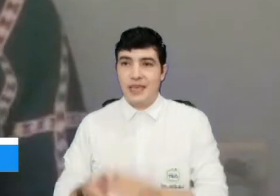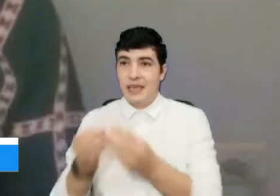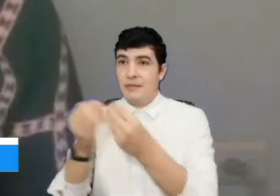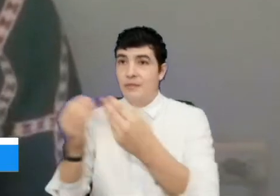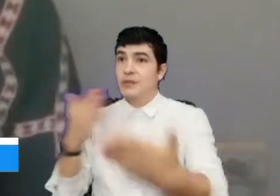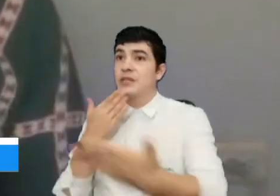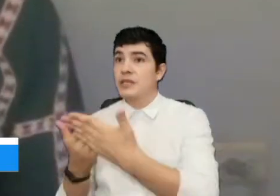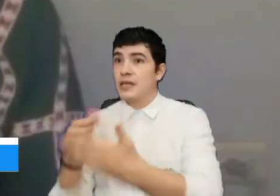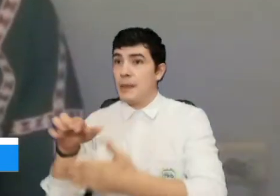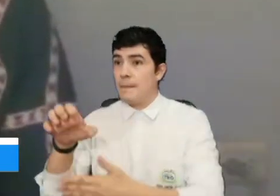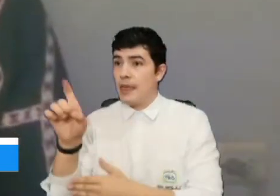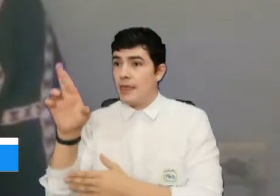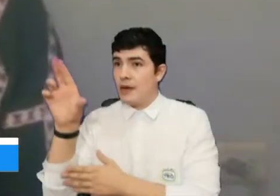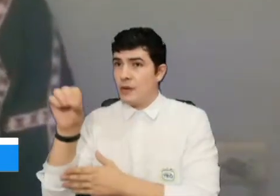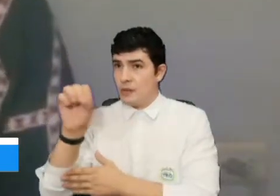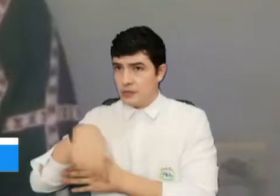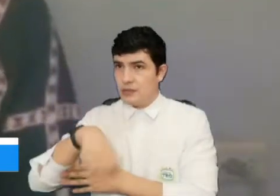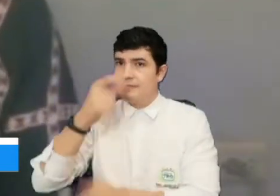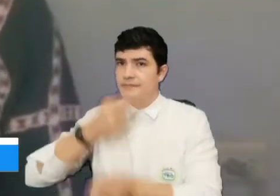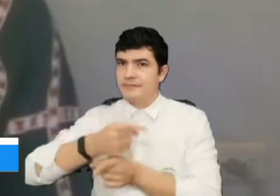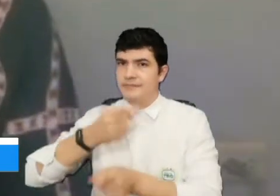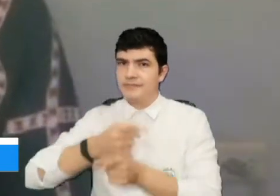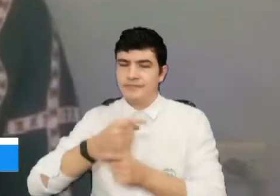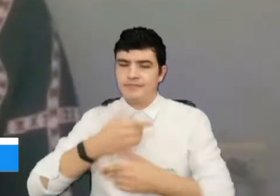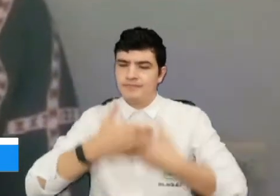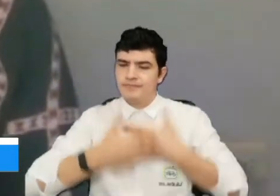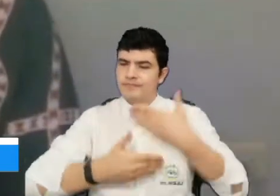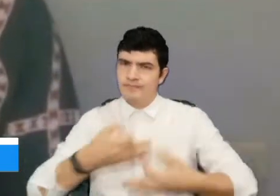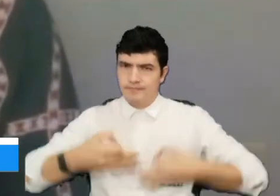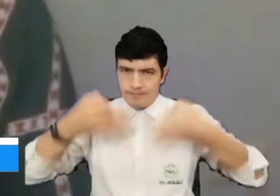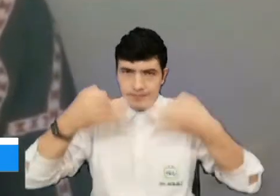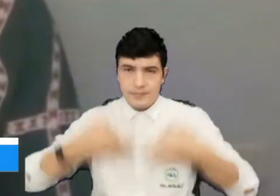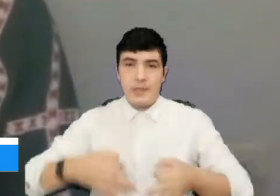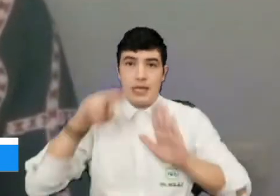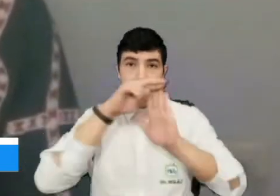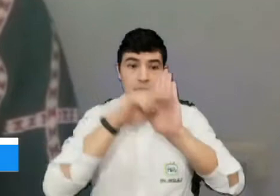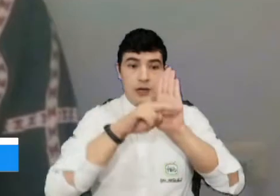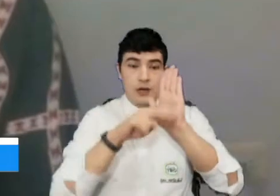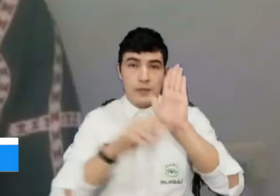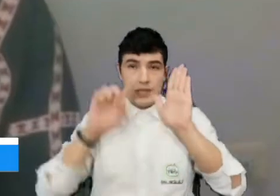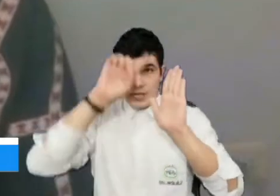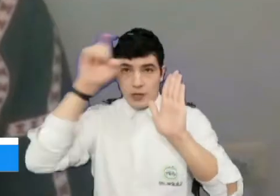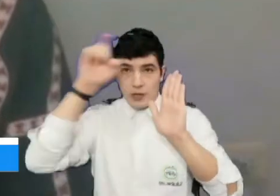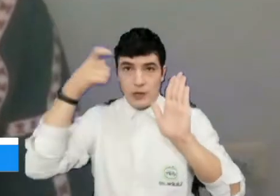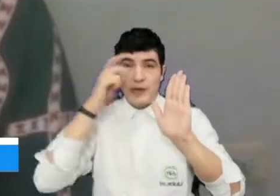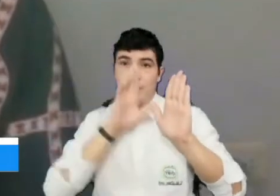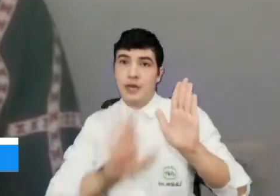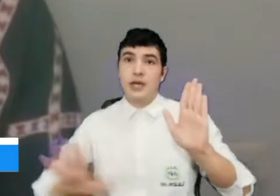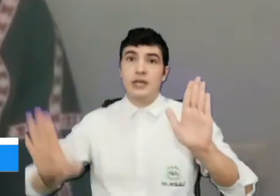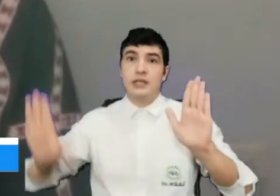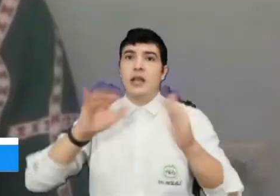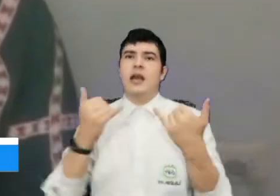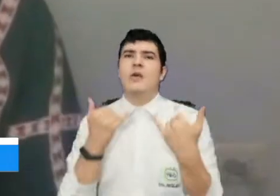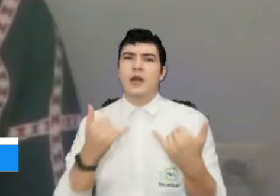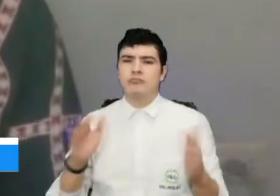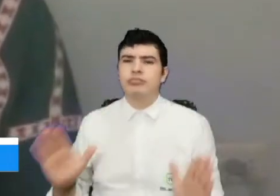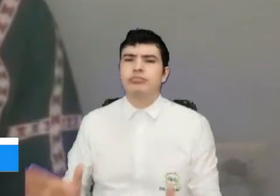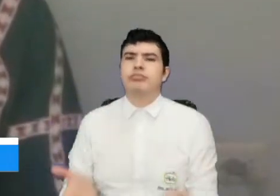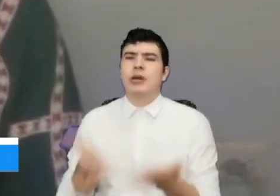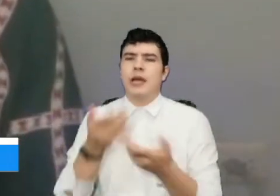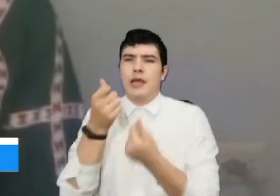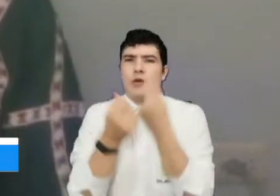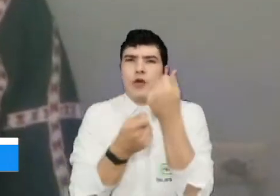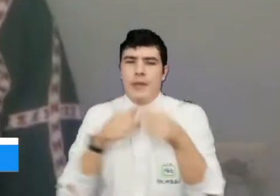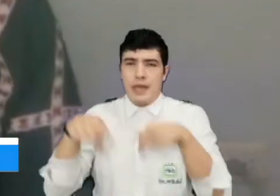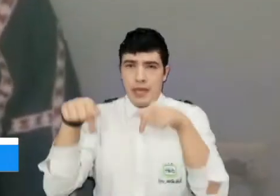De manera paulatina y siguiendo las normas establecidas por el gobierno nacional y municipal, se reactiva la economía en el municipio de Ocaña, norte de